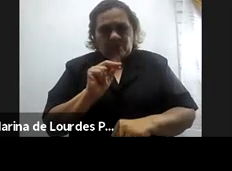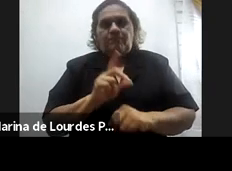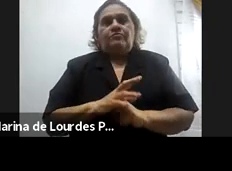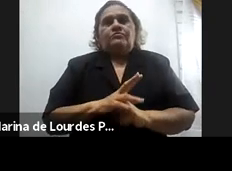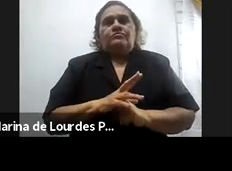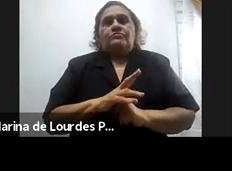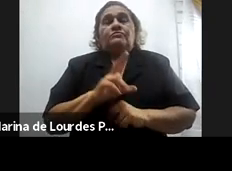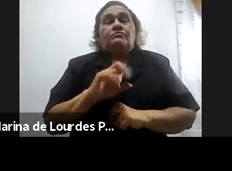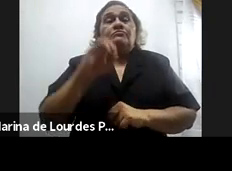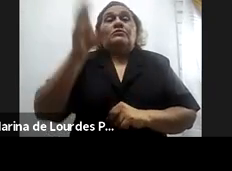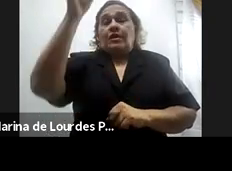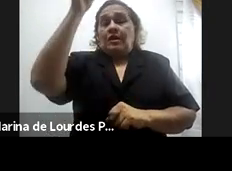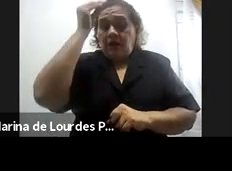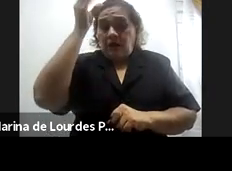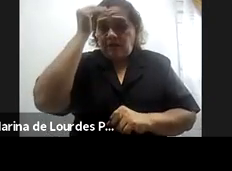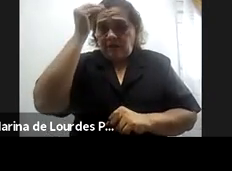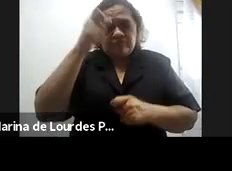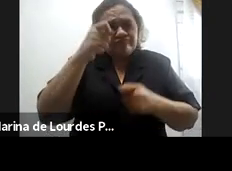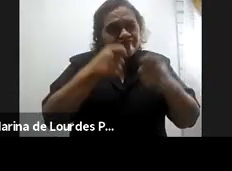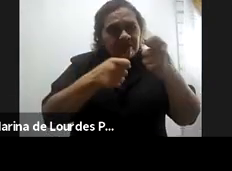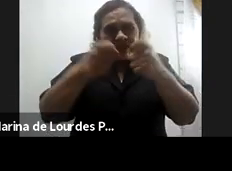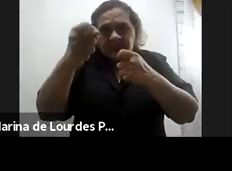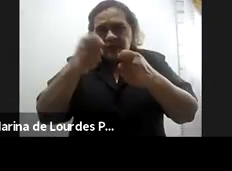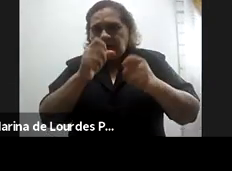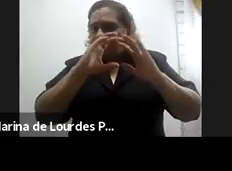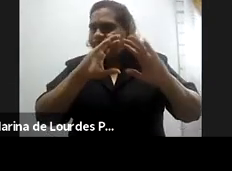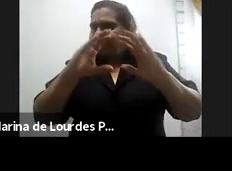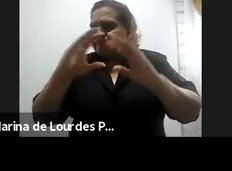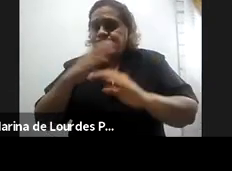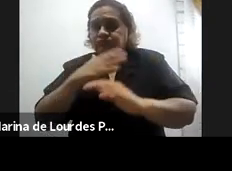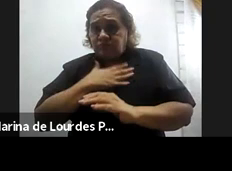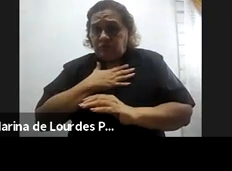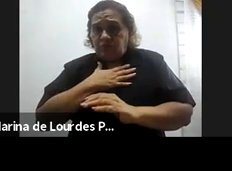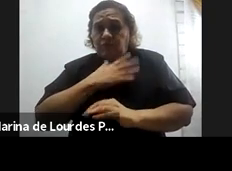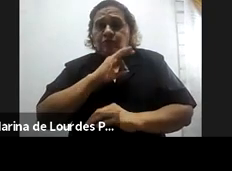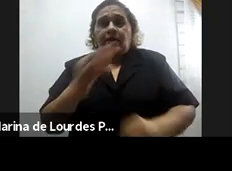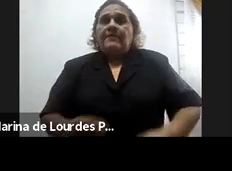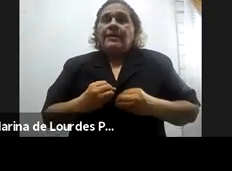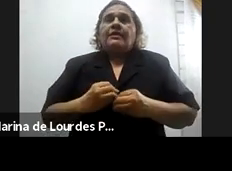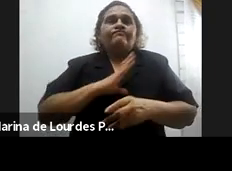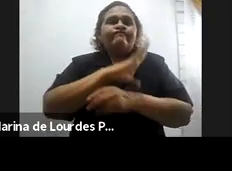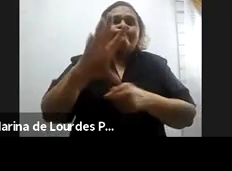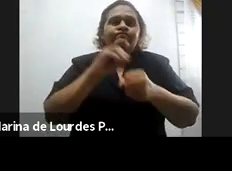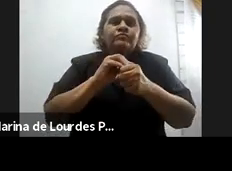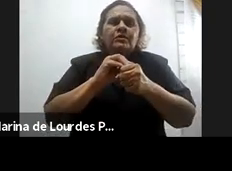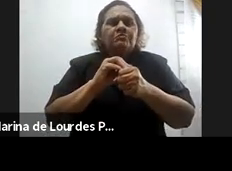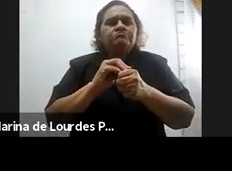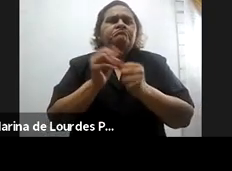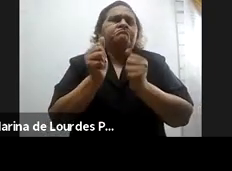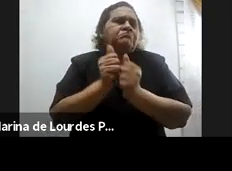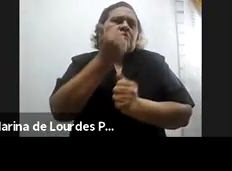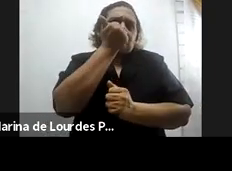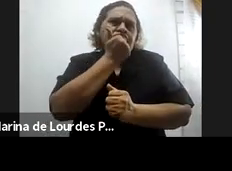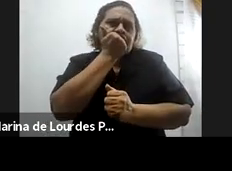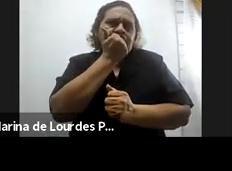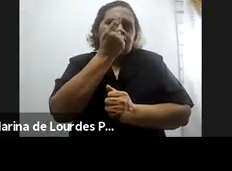Y si aprendemos estrategias de autocuidado, podemos vivir una vida plena, aún viviendo con diabetes, sin tener que pasar